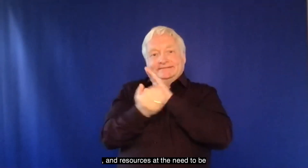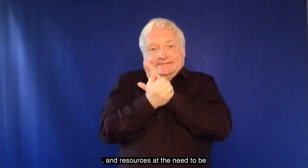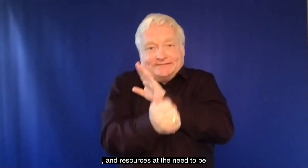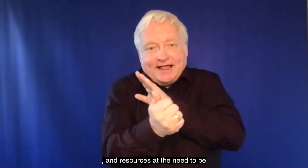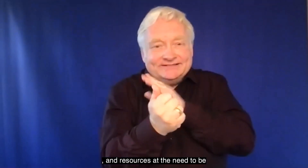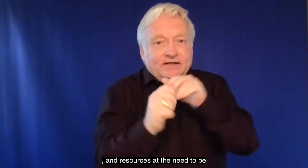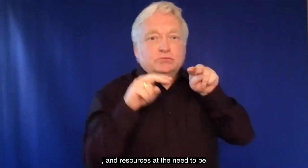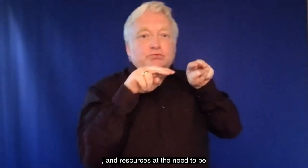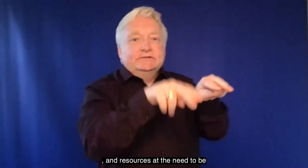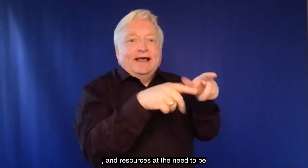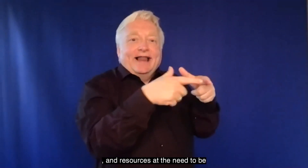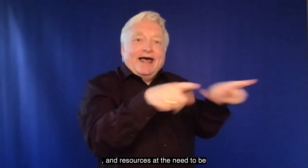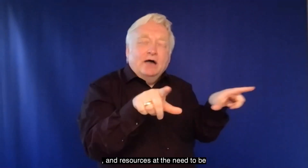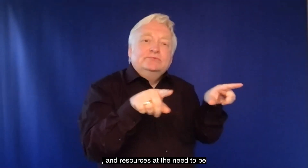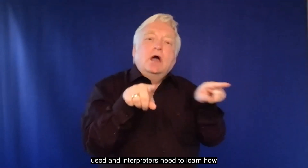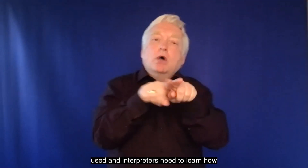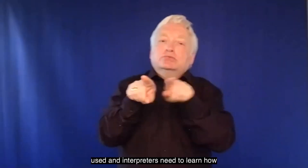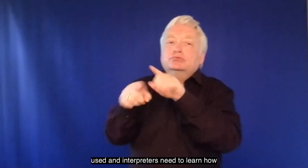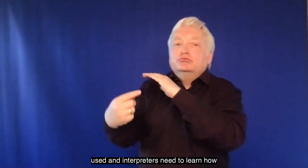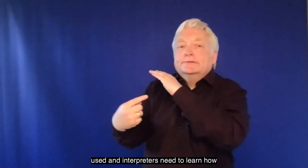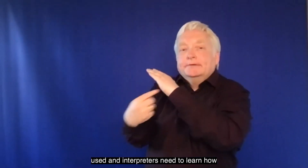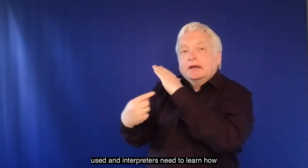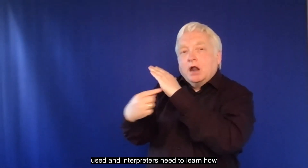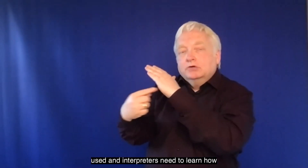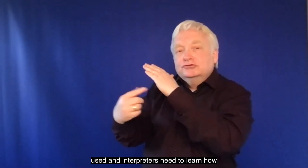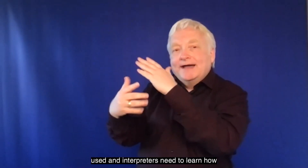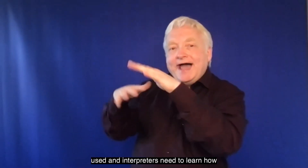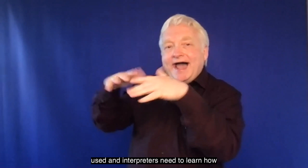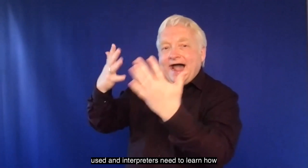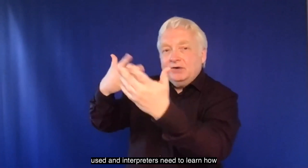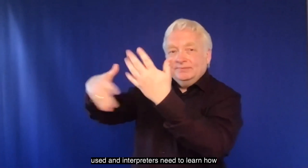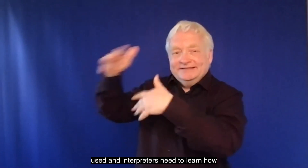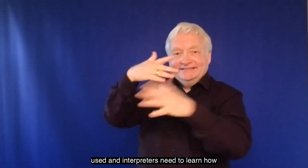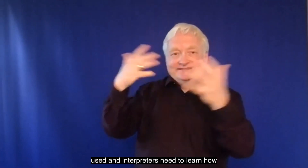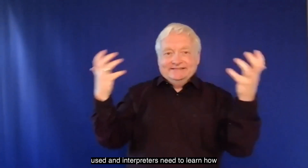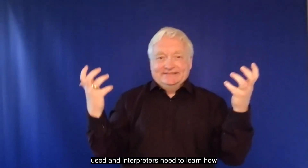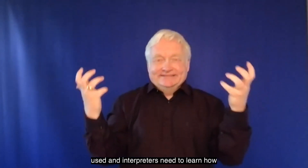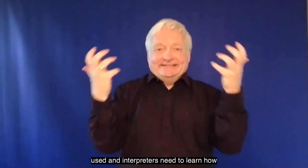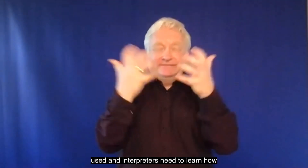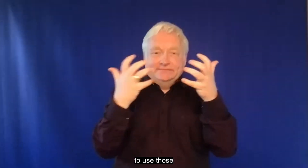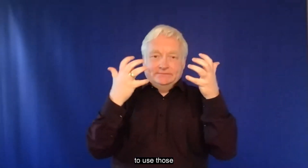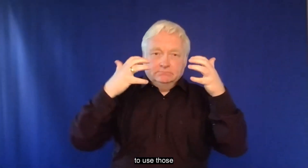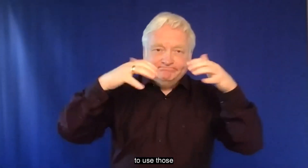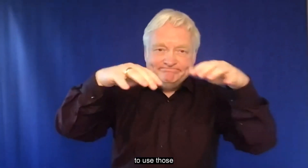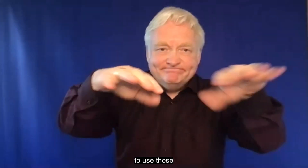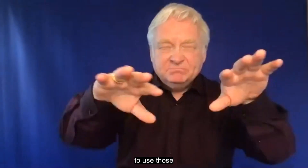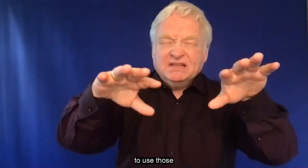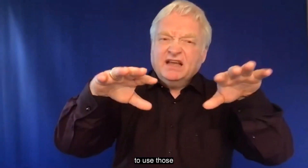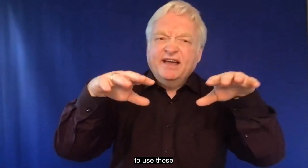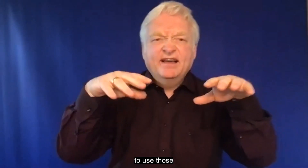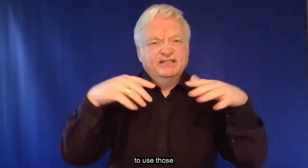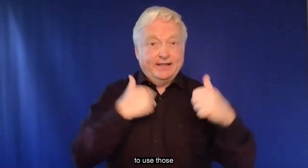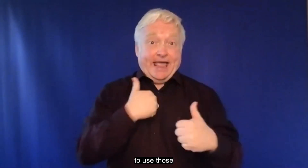formación de las intérpretes para que así puedan adquirir esas destrezas y ponerlas en la práctica posteriormente en su ejercicio